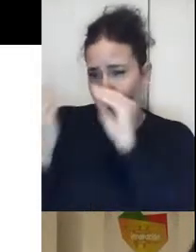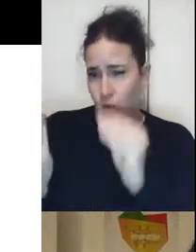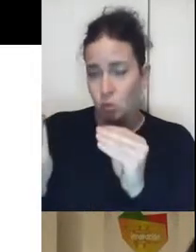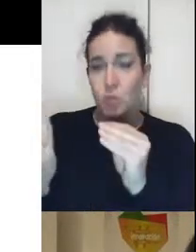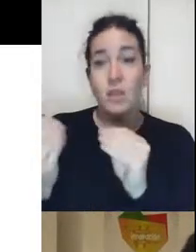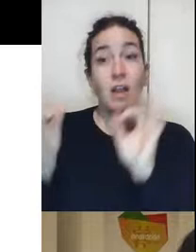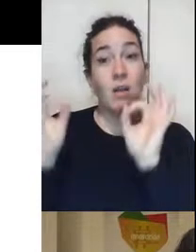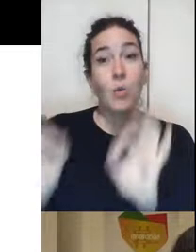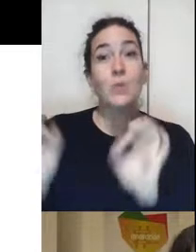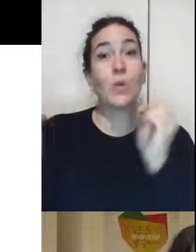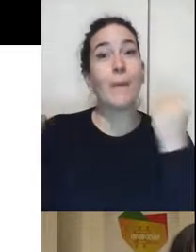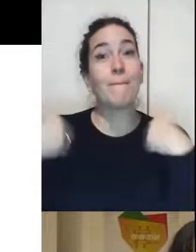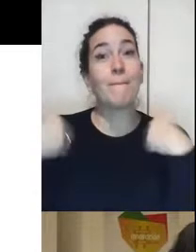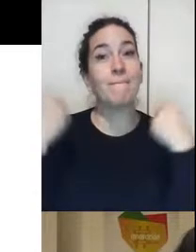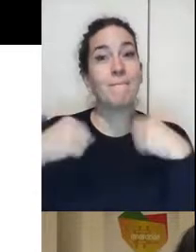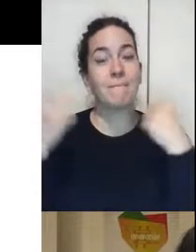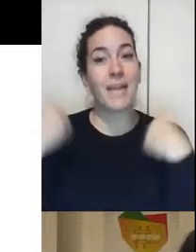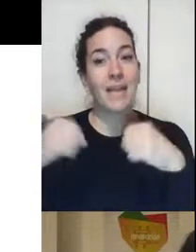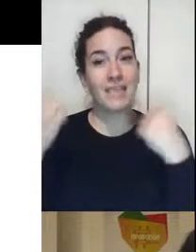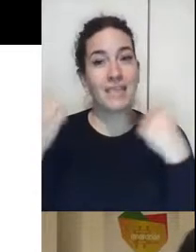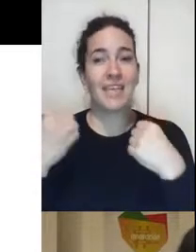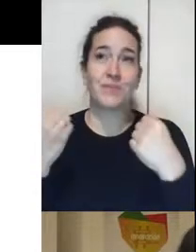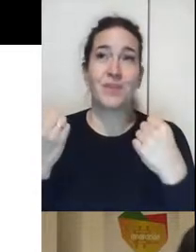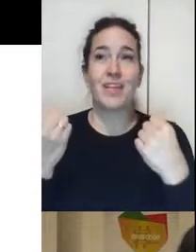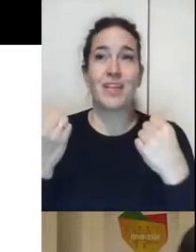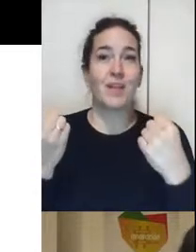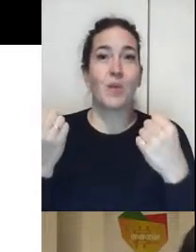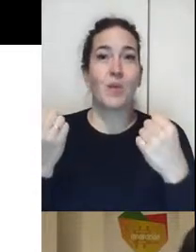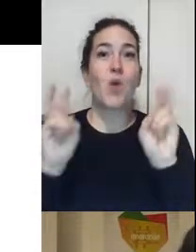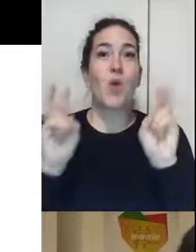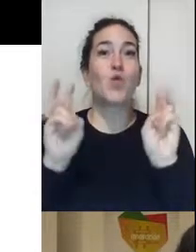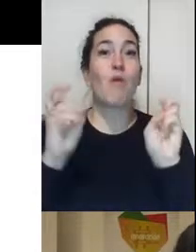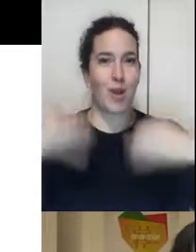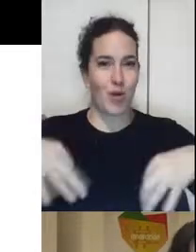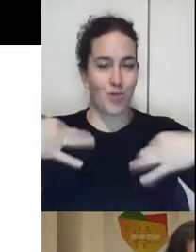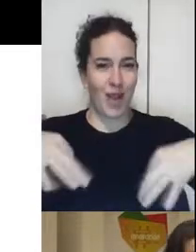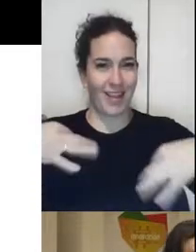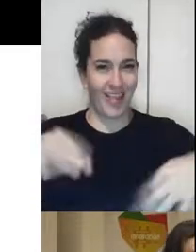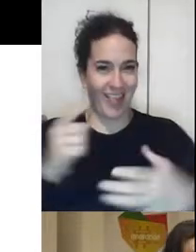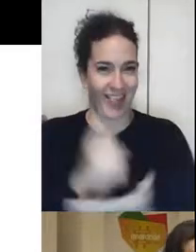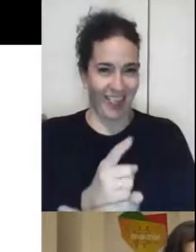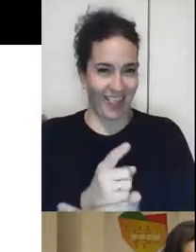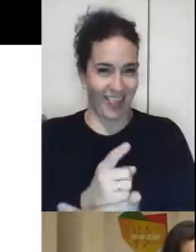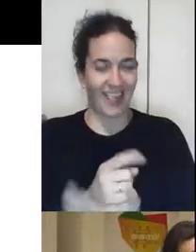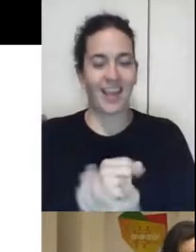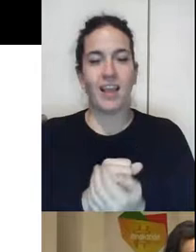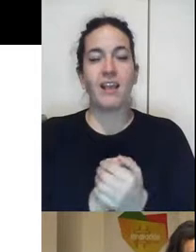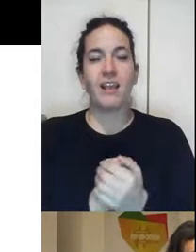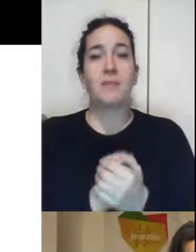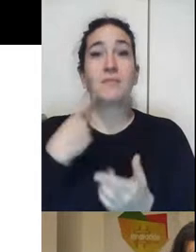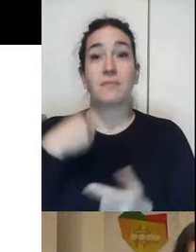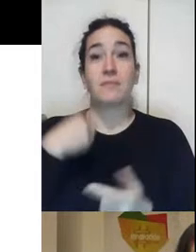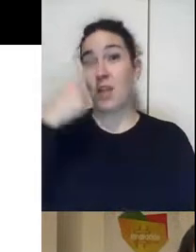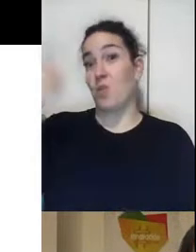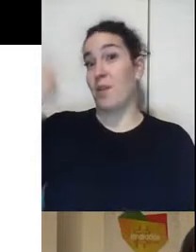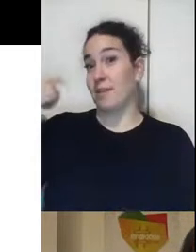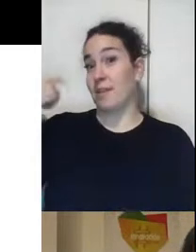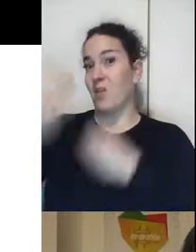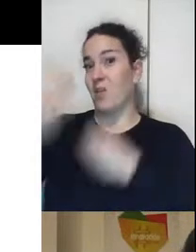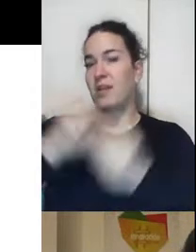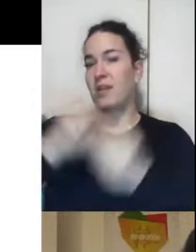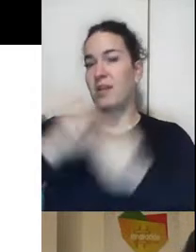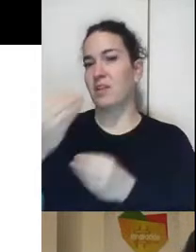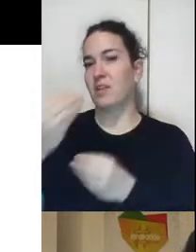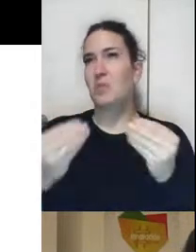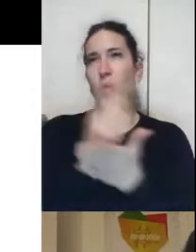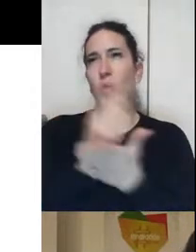eran prácticas, podemos decir, de la vuelta a la nueva normalidad. Era una práctica que se aplicó el año pasado, a final del